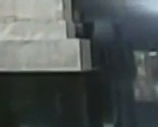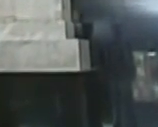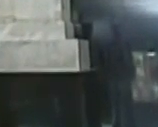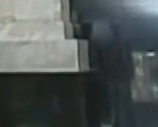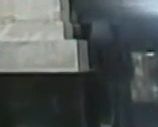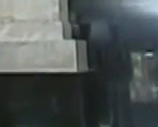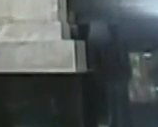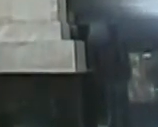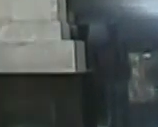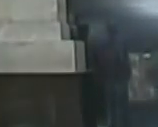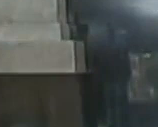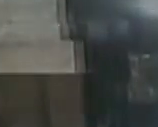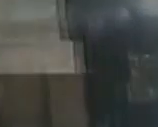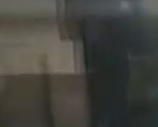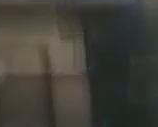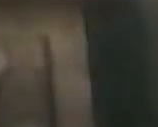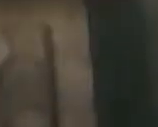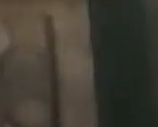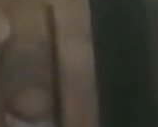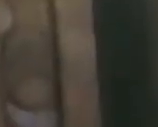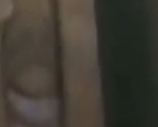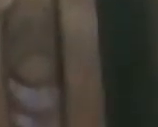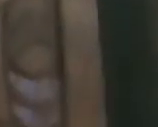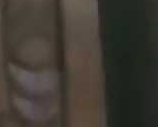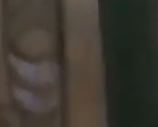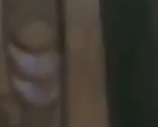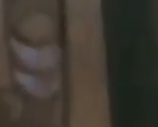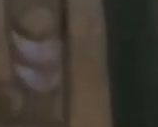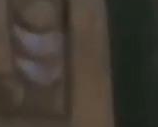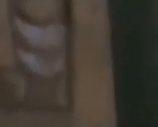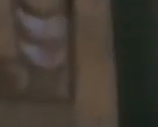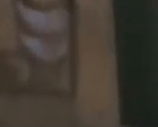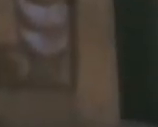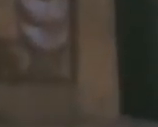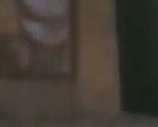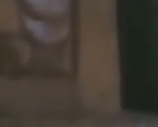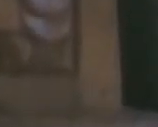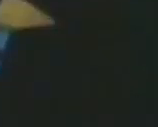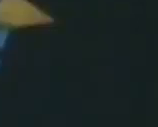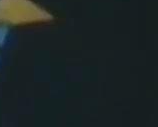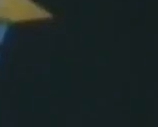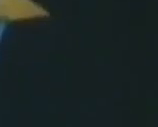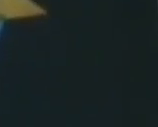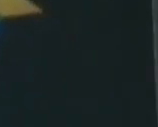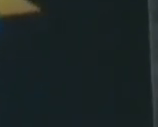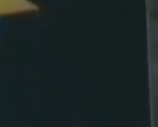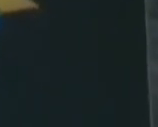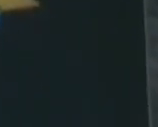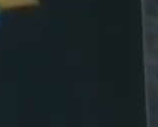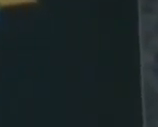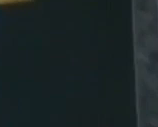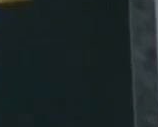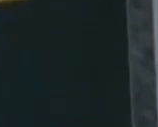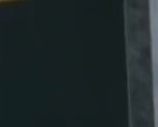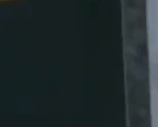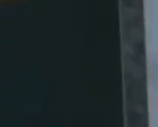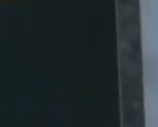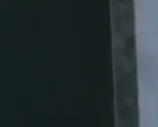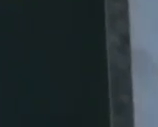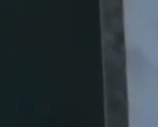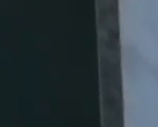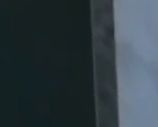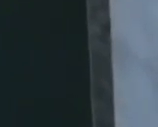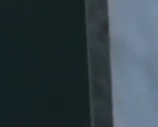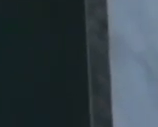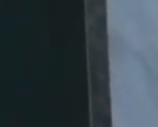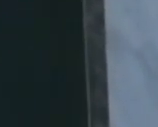ha manifestado que ha sido un acto cargado de emociones, de compromiso militar, de patriotismo, que brilla por la moral